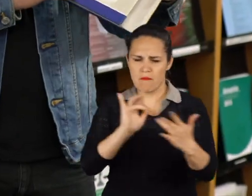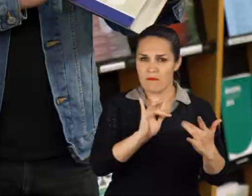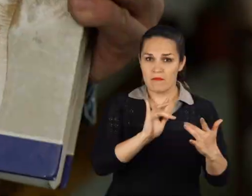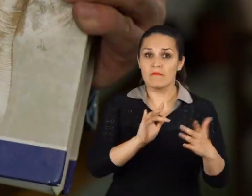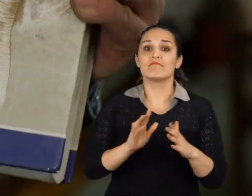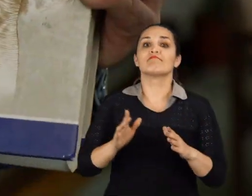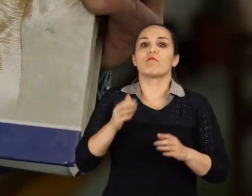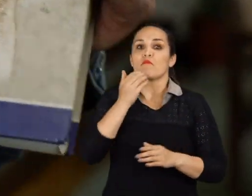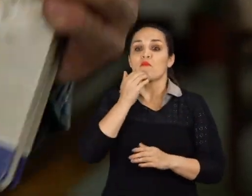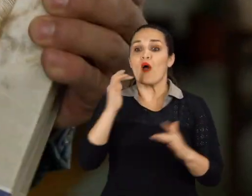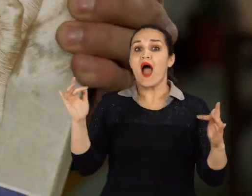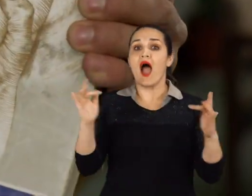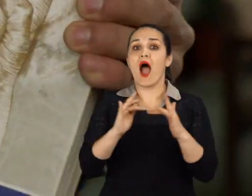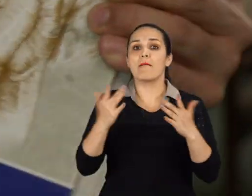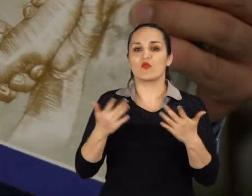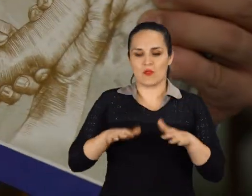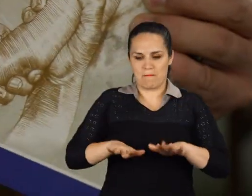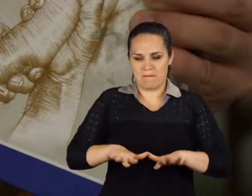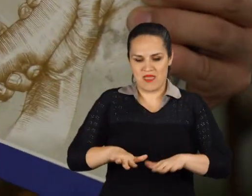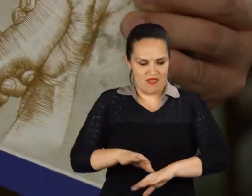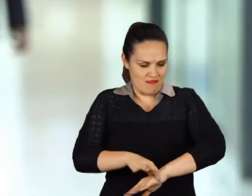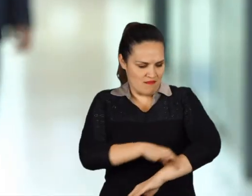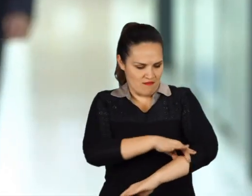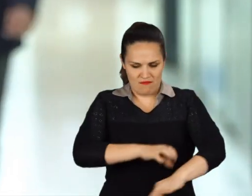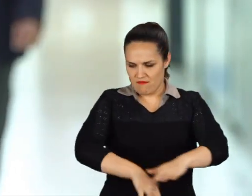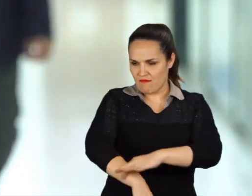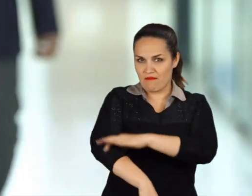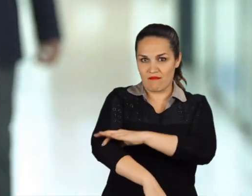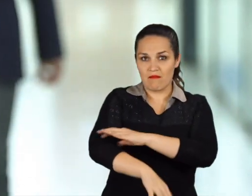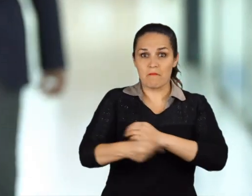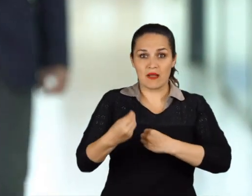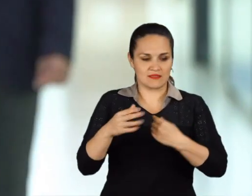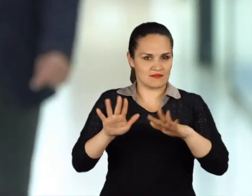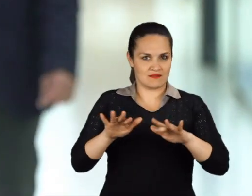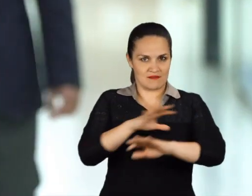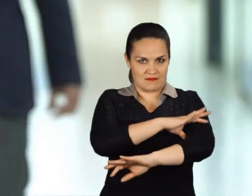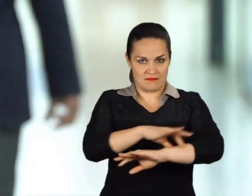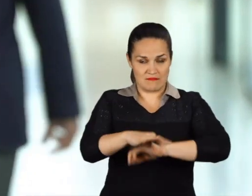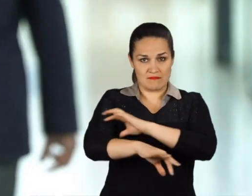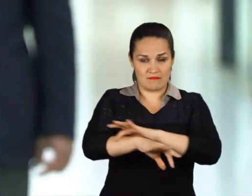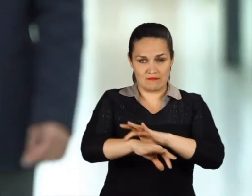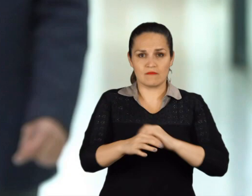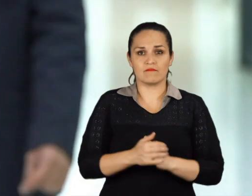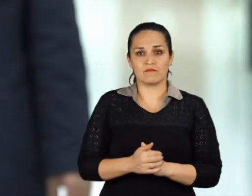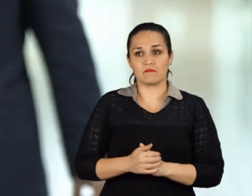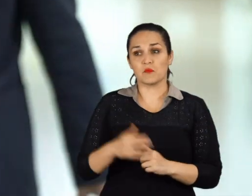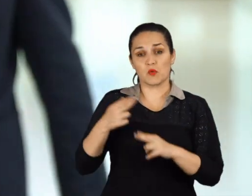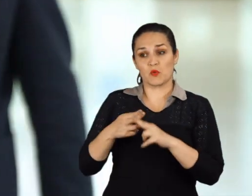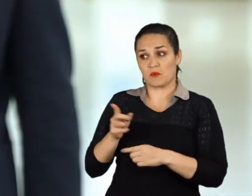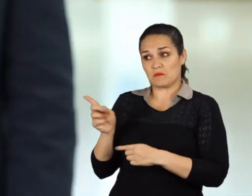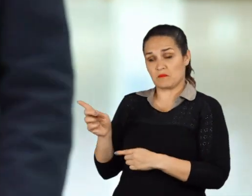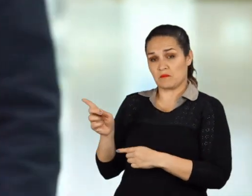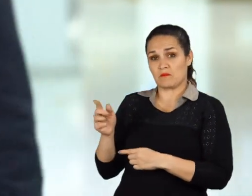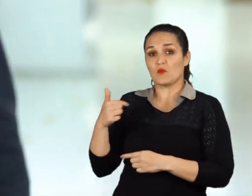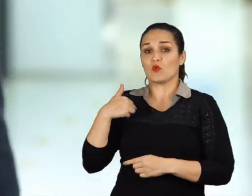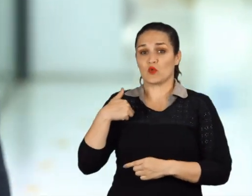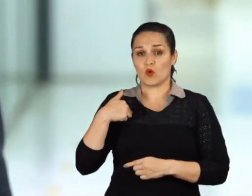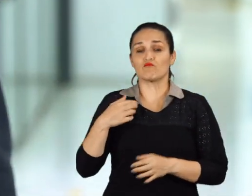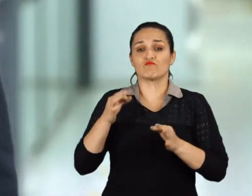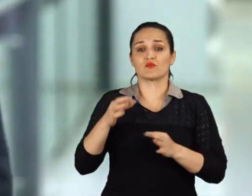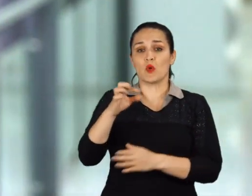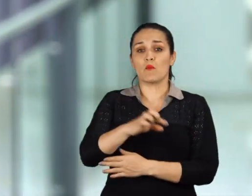es el caso de la ortopedia oncológica. Mi nombre es Luis Carlos Gómez, soy ortopedista oncólogo del Instituto Nacional de